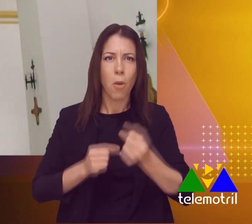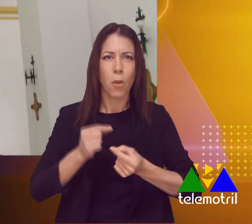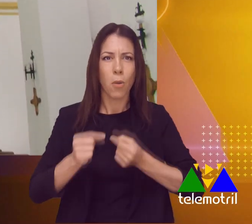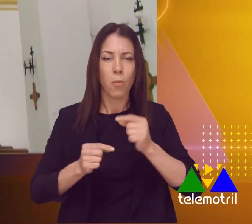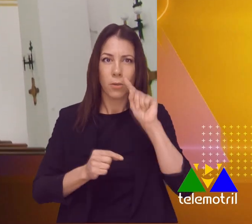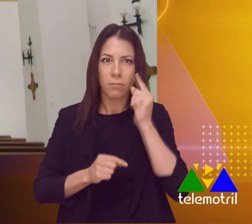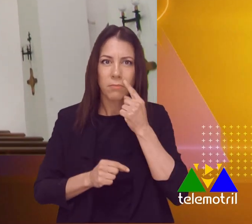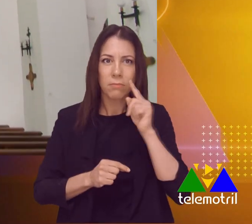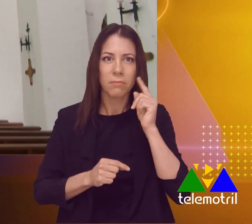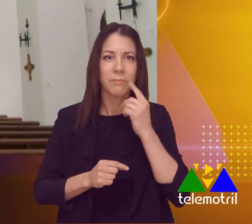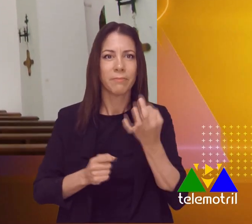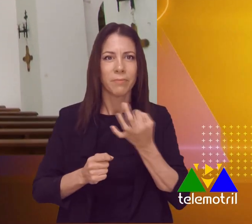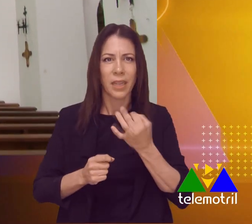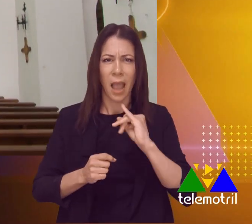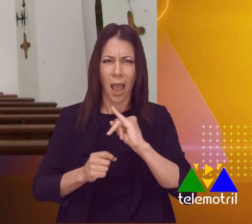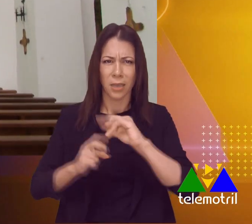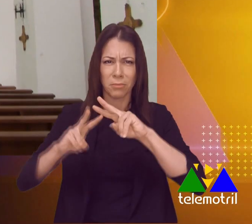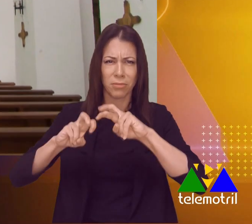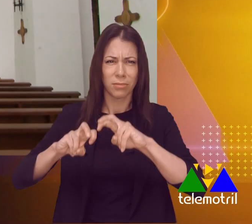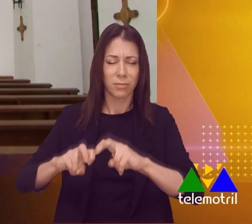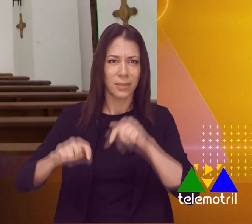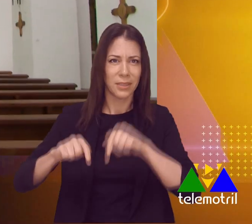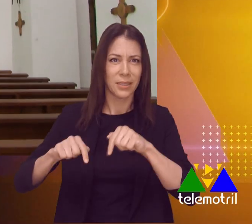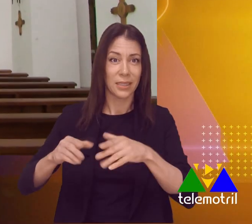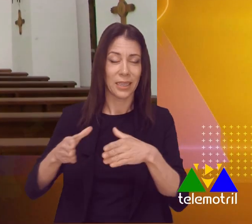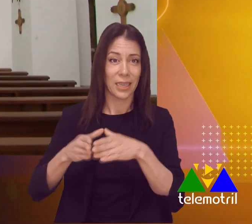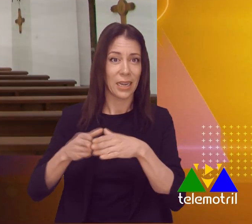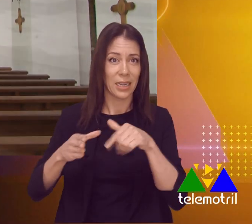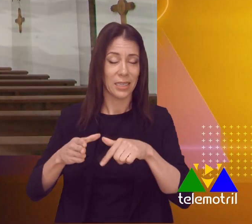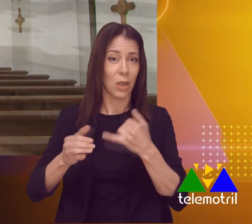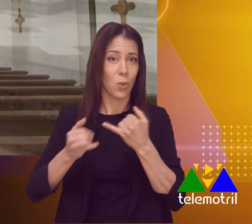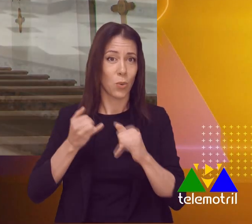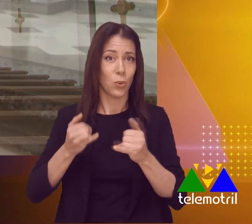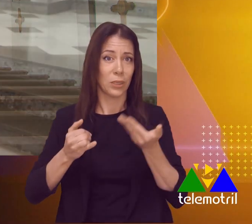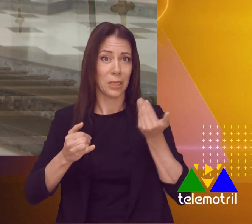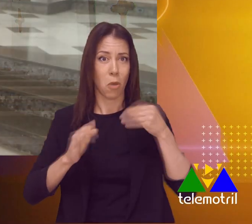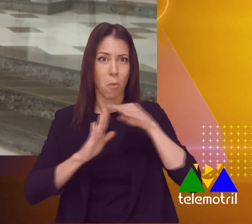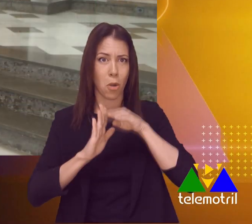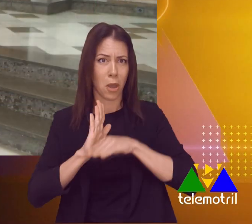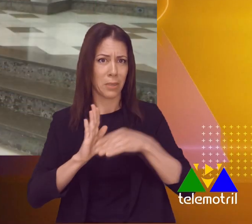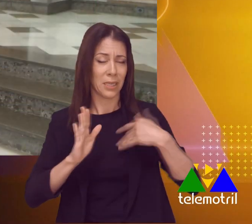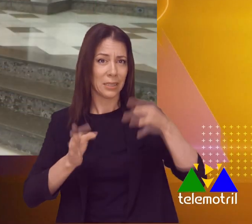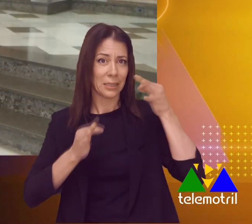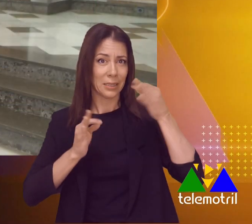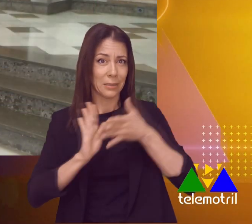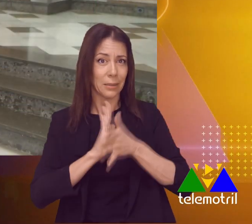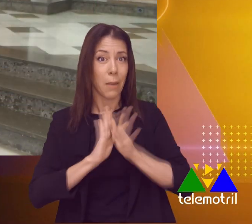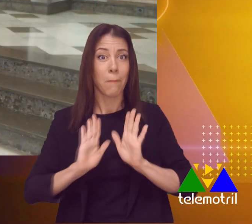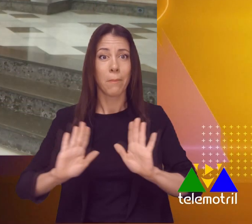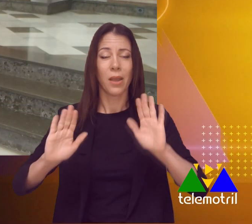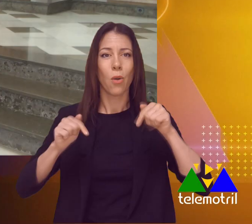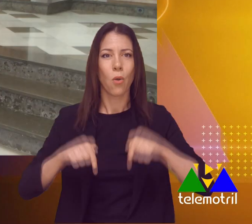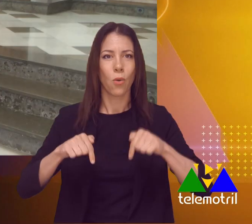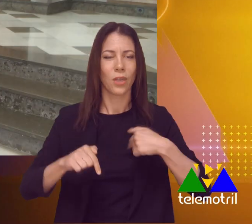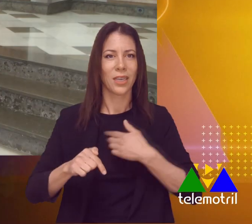poquito de los entresijos, ¿no? de esta iglesia, como decimos en los últimos programas, pero hoy queremos dedicarle sobre todo